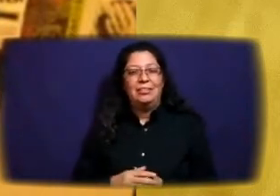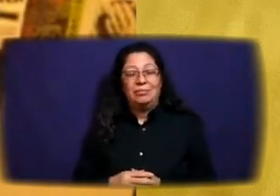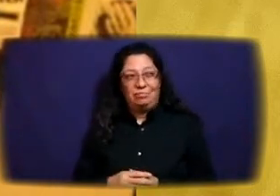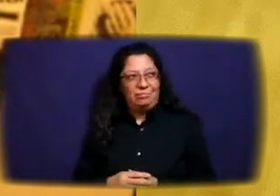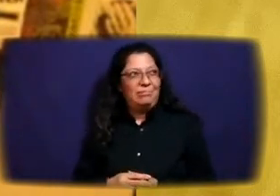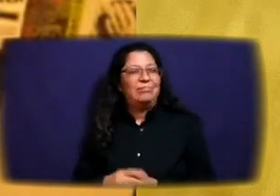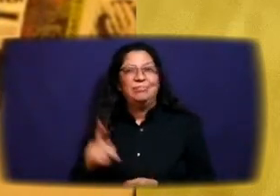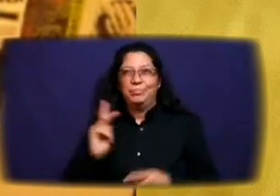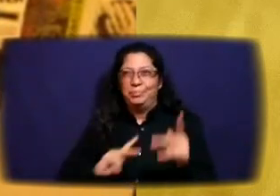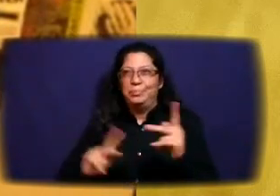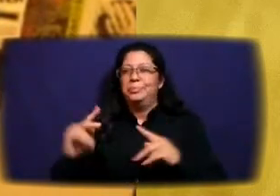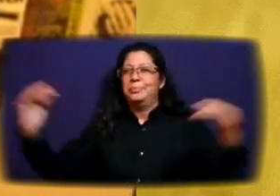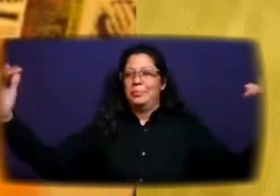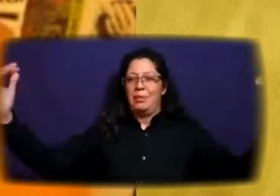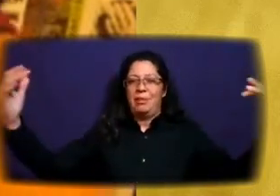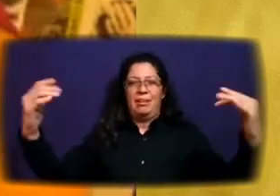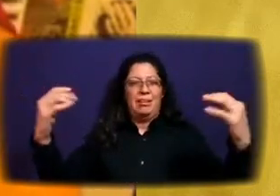reunimos.